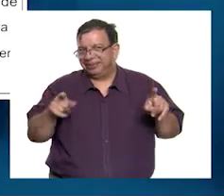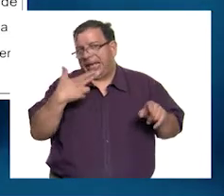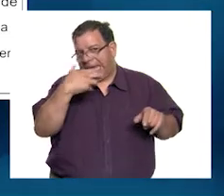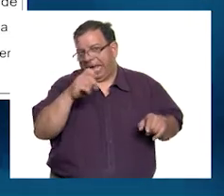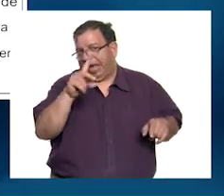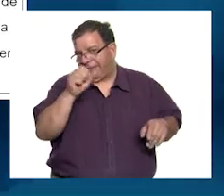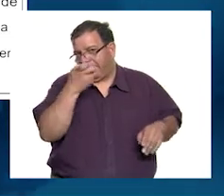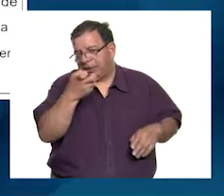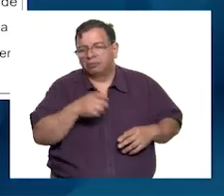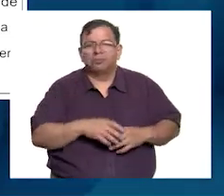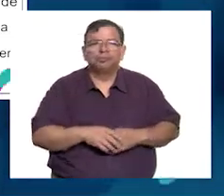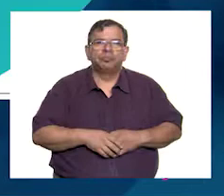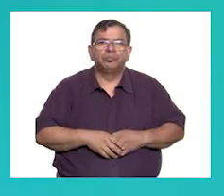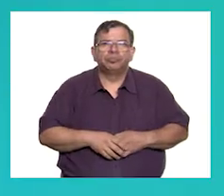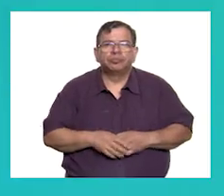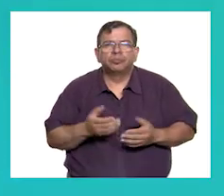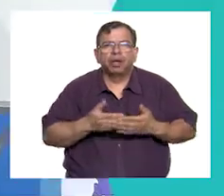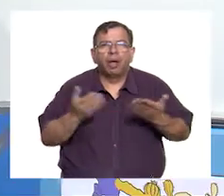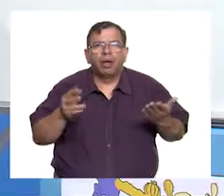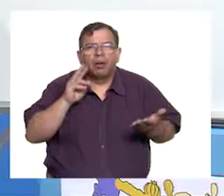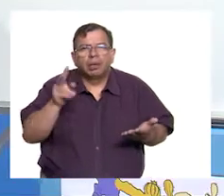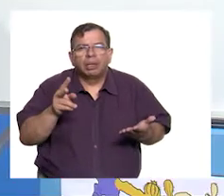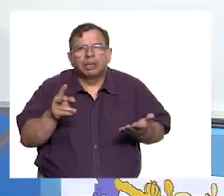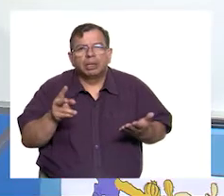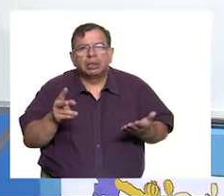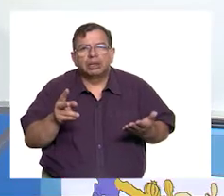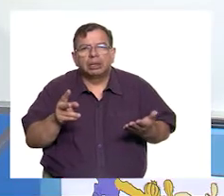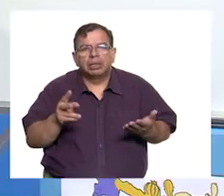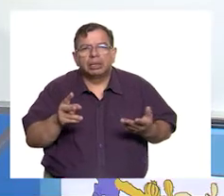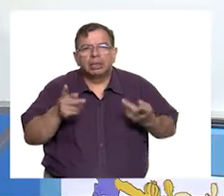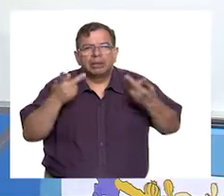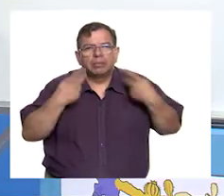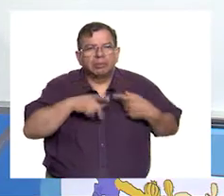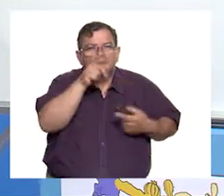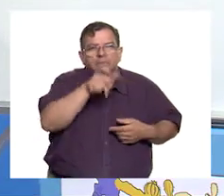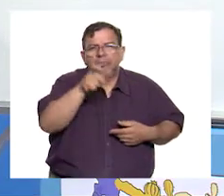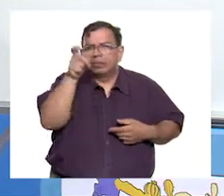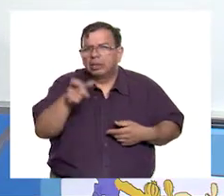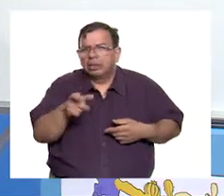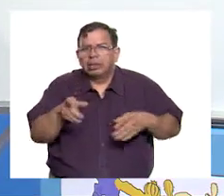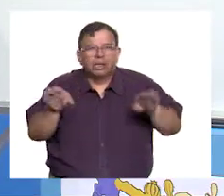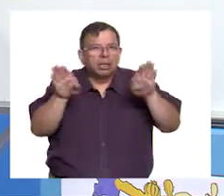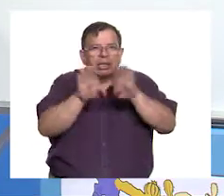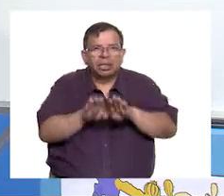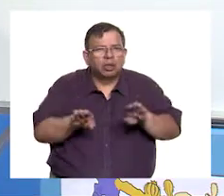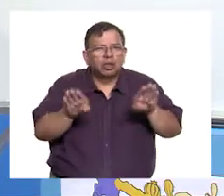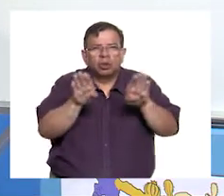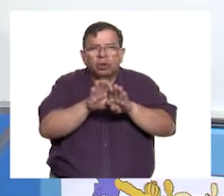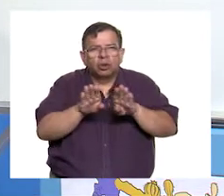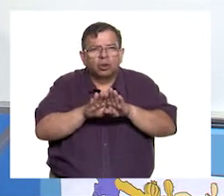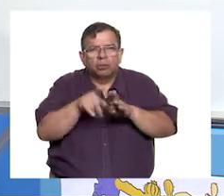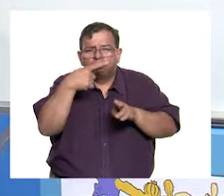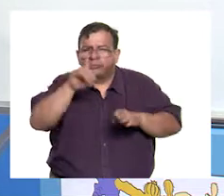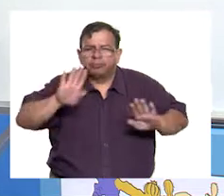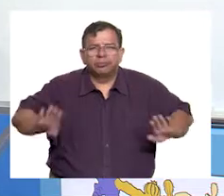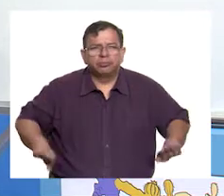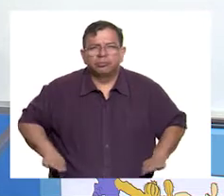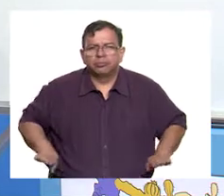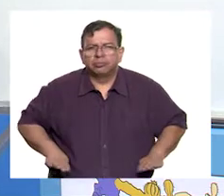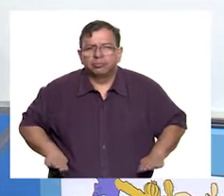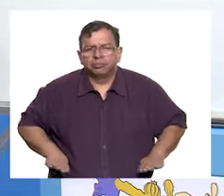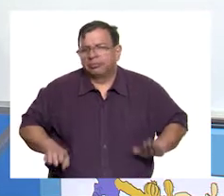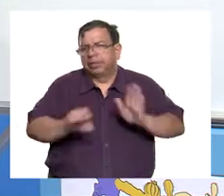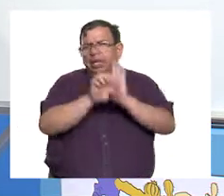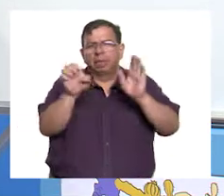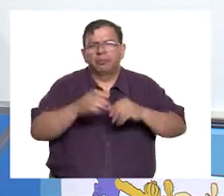bien, Juan. Ahora veamos lo que hacen los personajes y cómo incide esto en sus características. Por